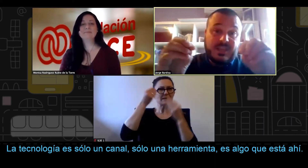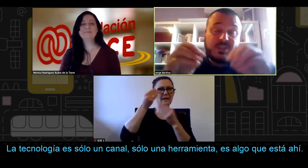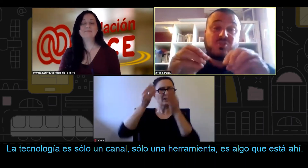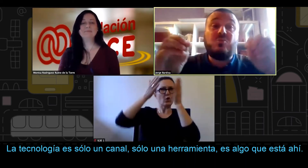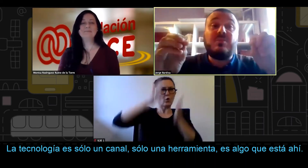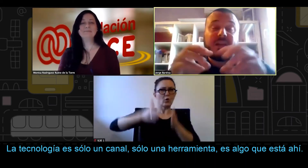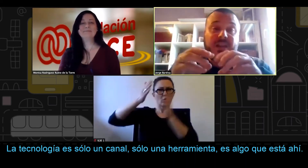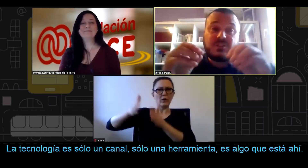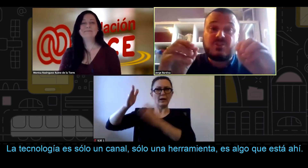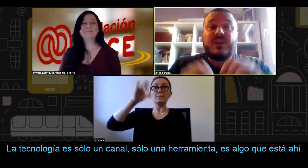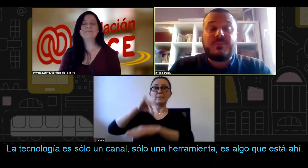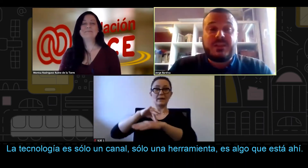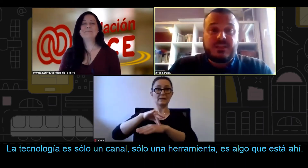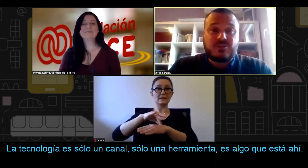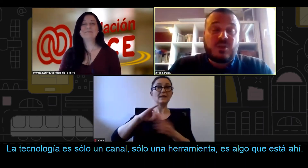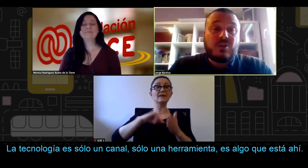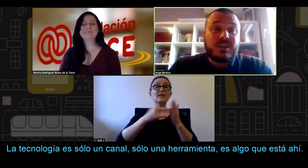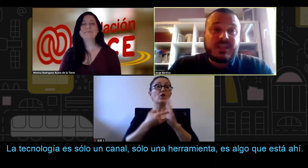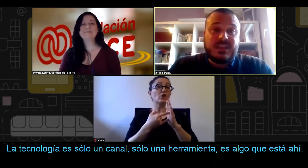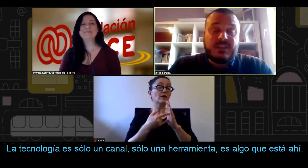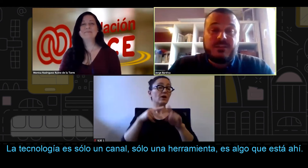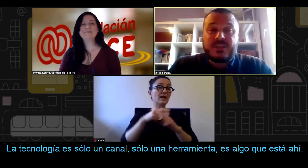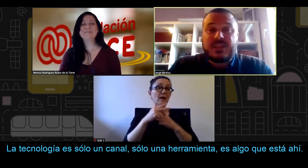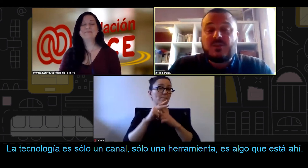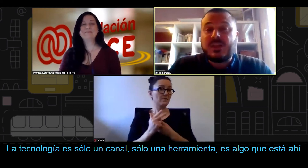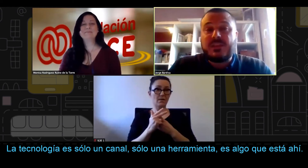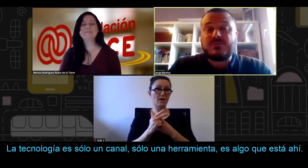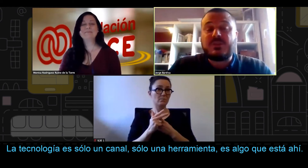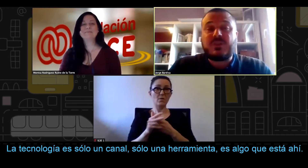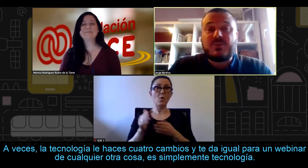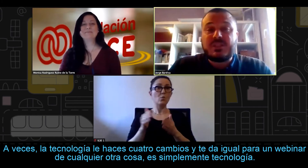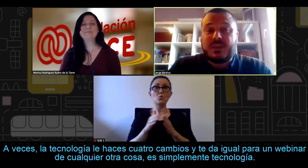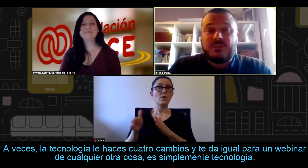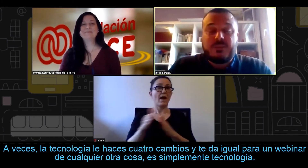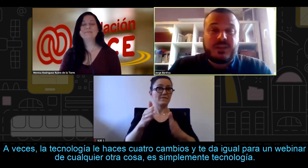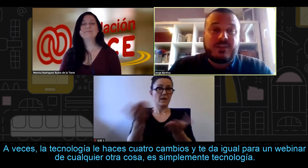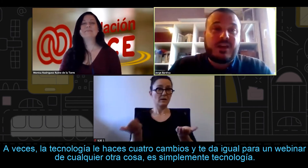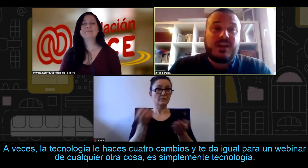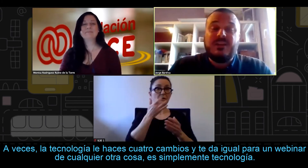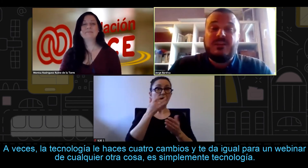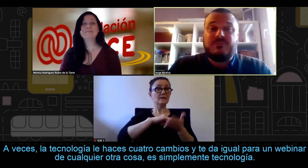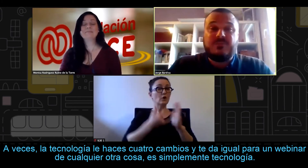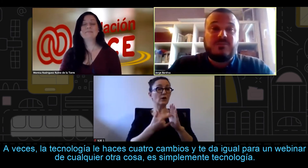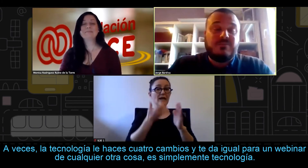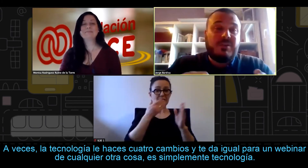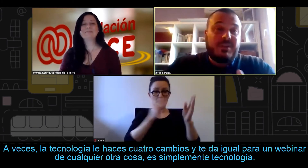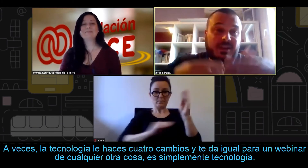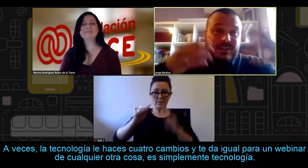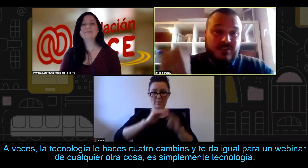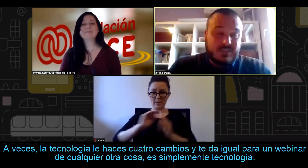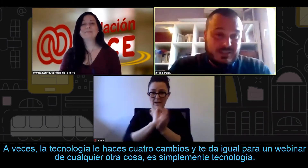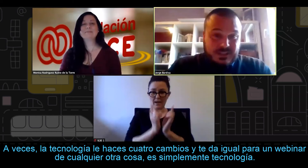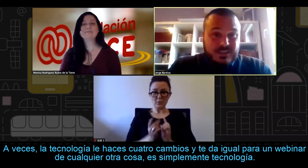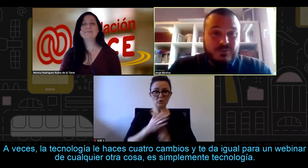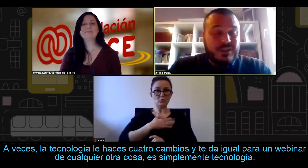tecnología es solo un canal, es solo una herramienta, es solo algo que está ahí. A veces la tecnología le haces 4 cambios y te vale igual para dar un webinar de,